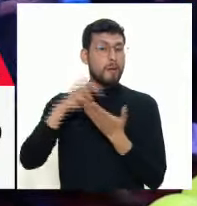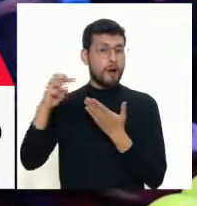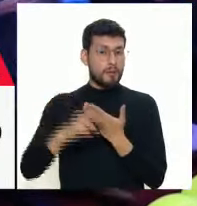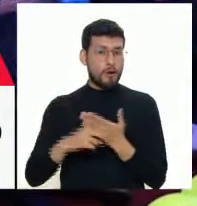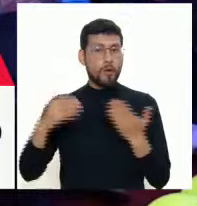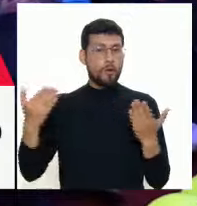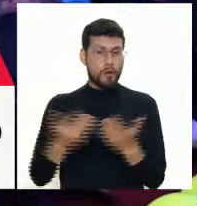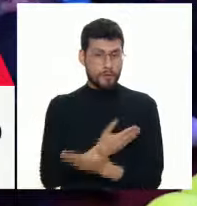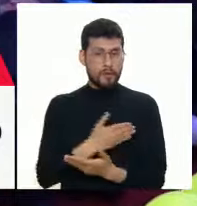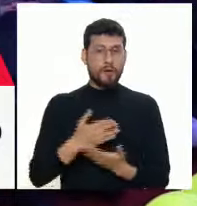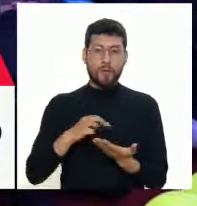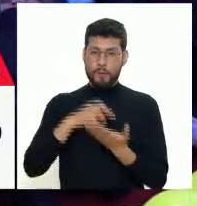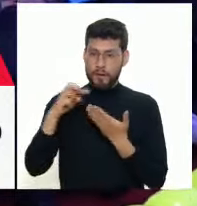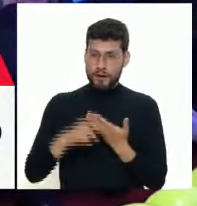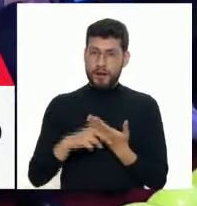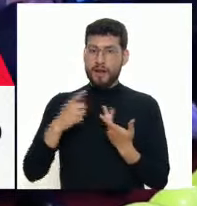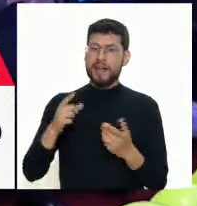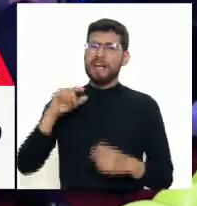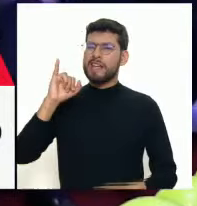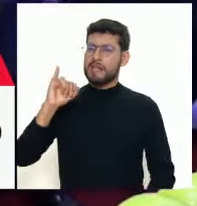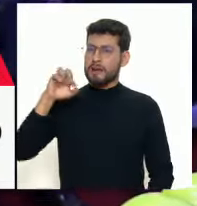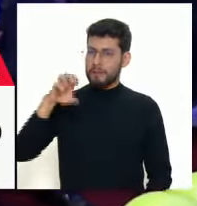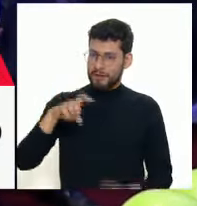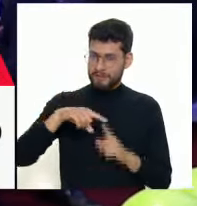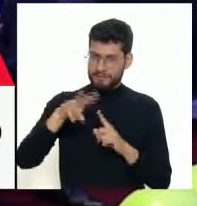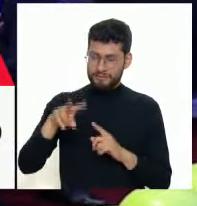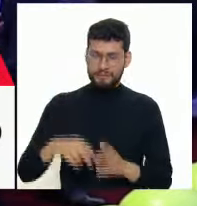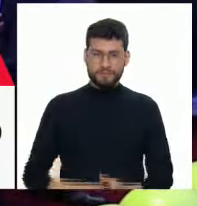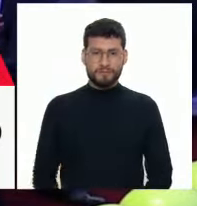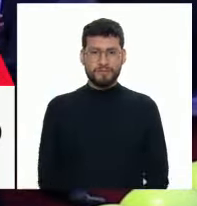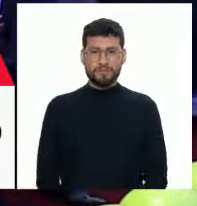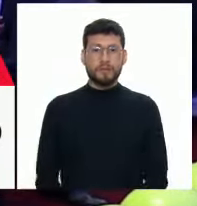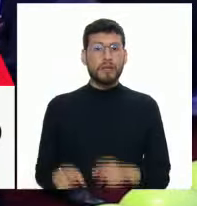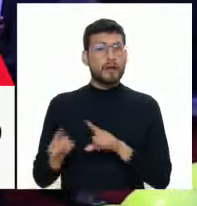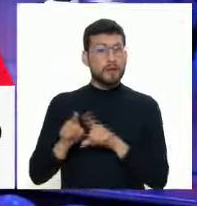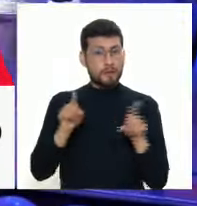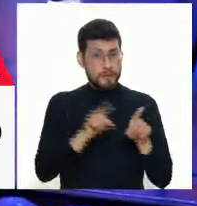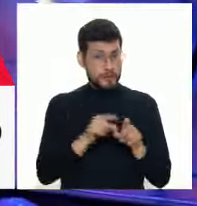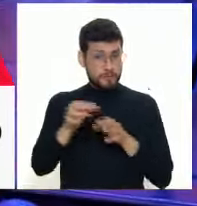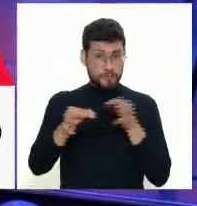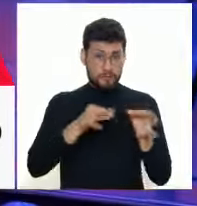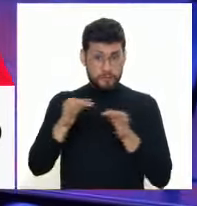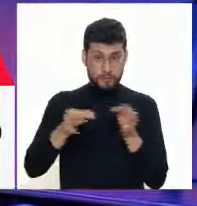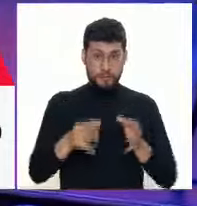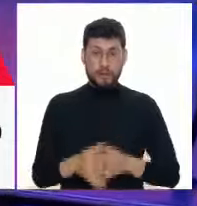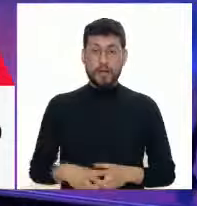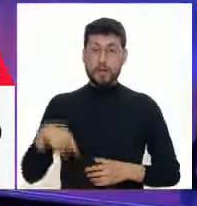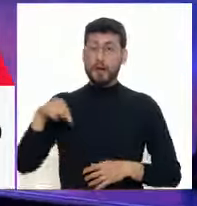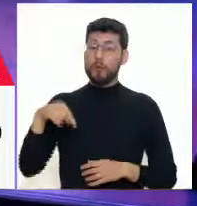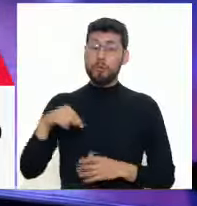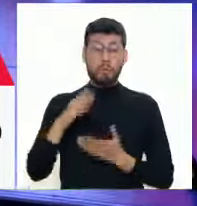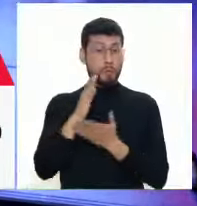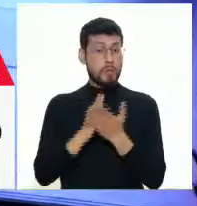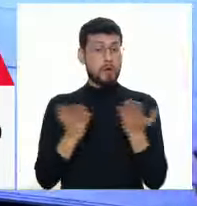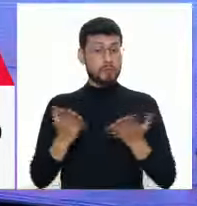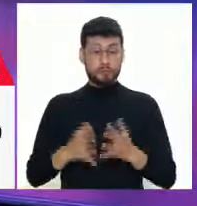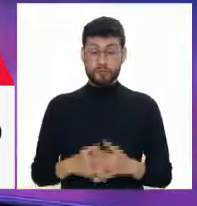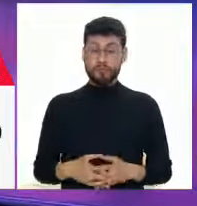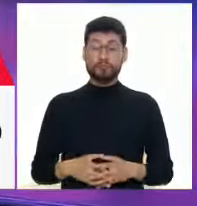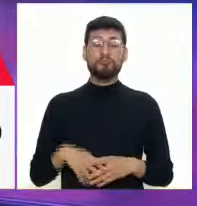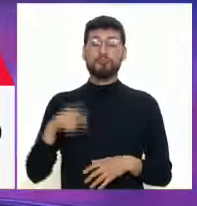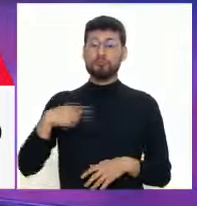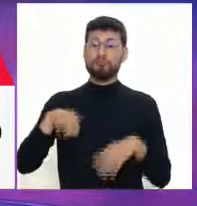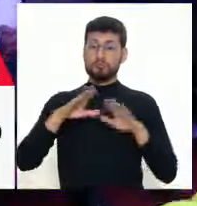de la nueva programación del canal IP. Además, hay que señalar que esto es parte de lo que